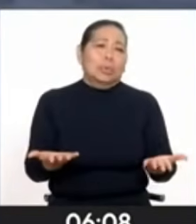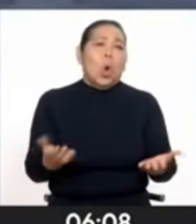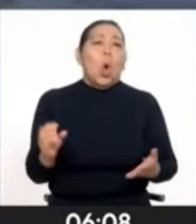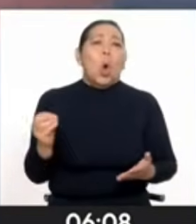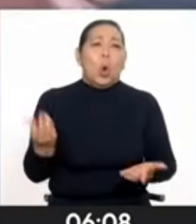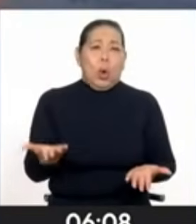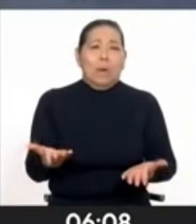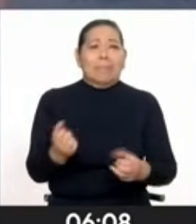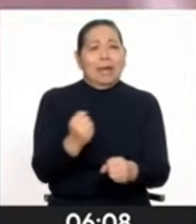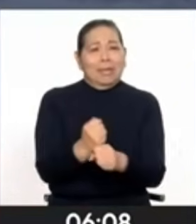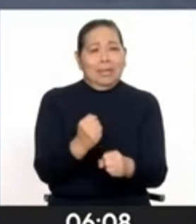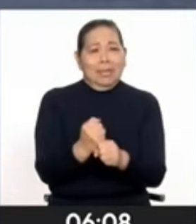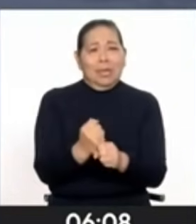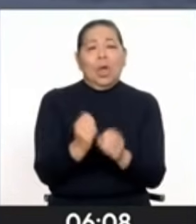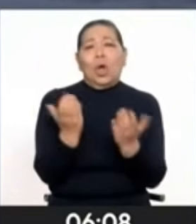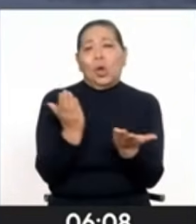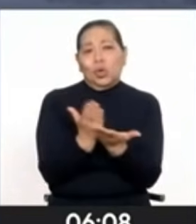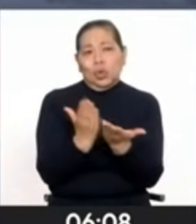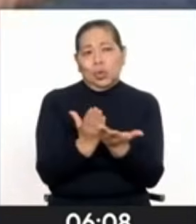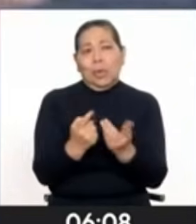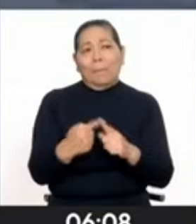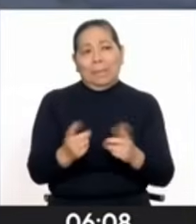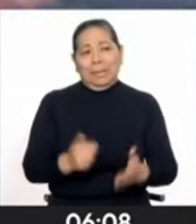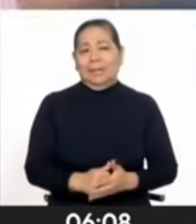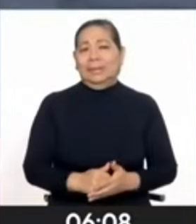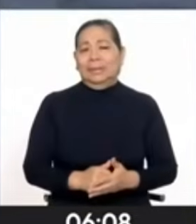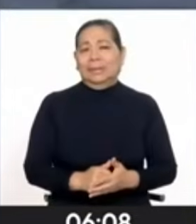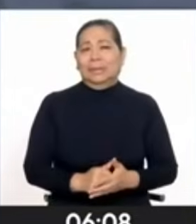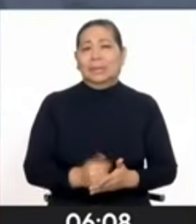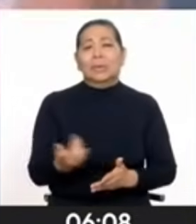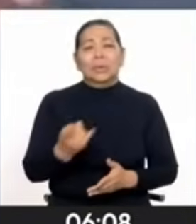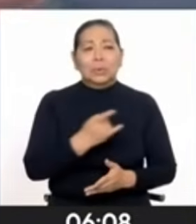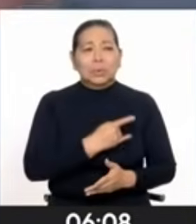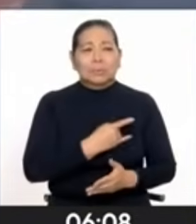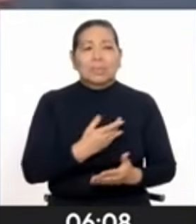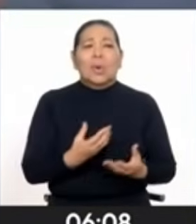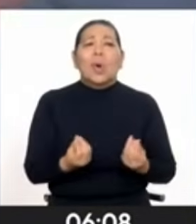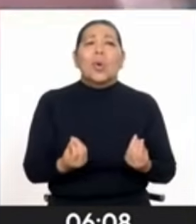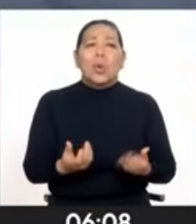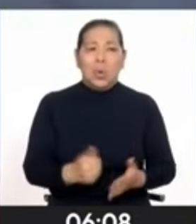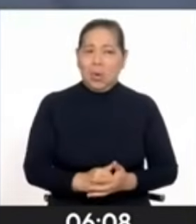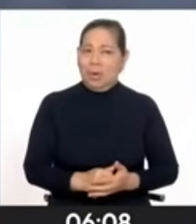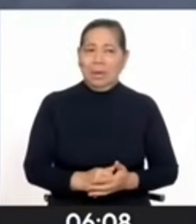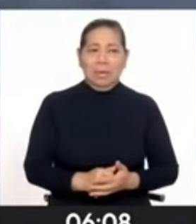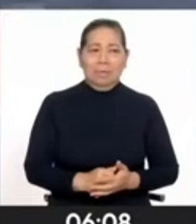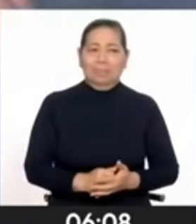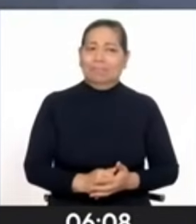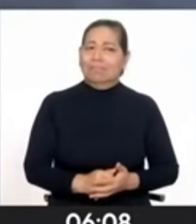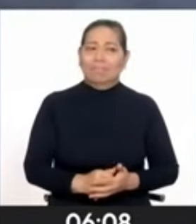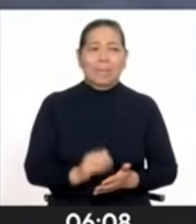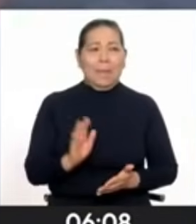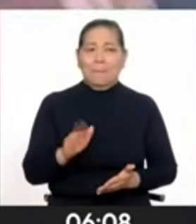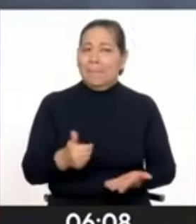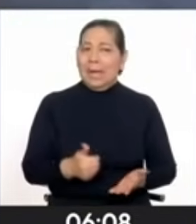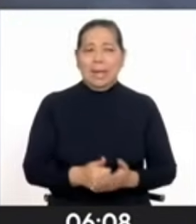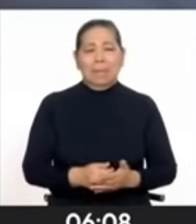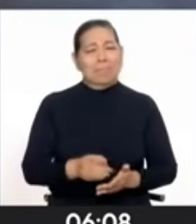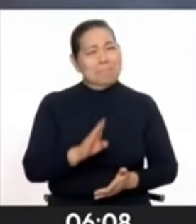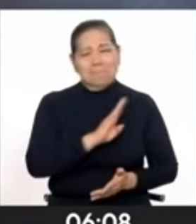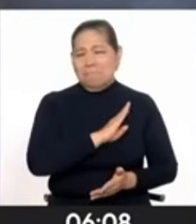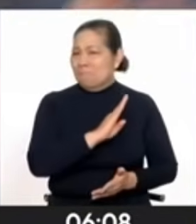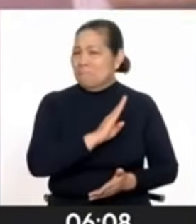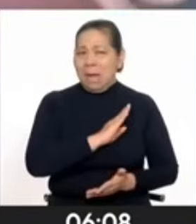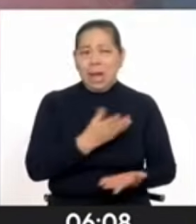hay jóvenes que trabajan y estudian de acá para que vayan a la universidad, ¿Cómo pueden hacer tanta injusticia, tanta